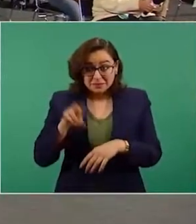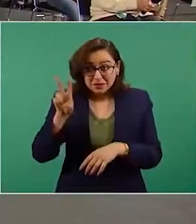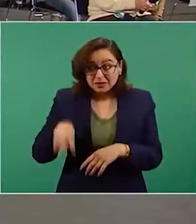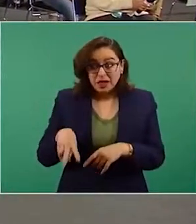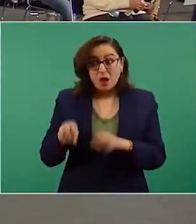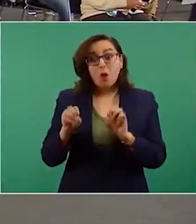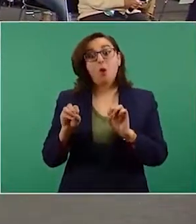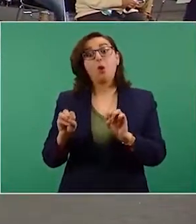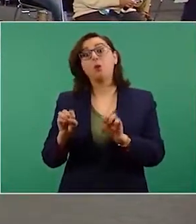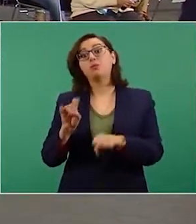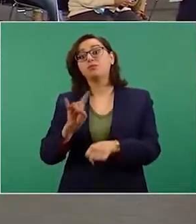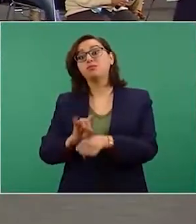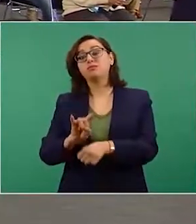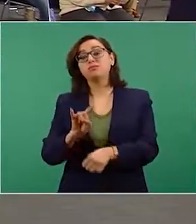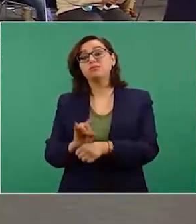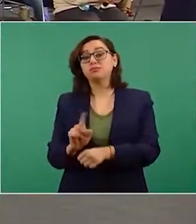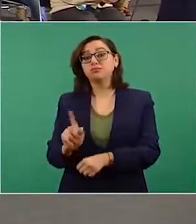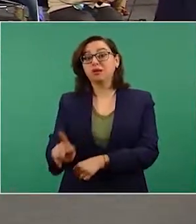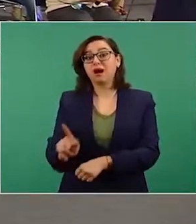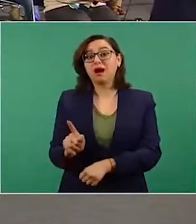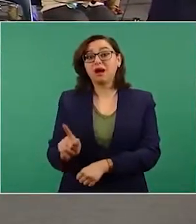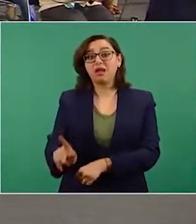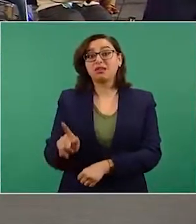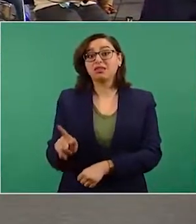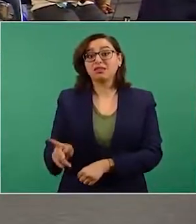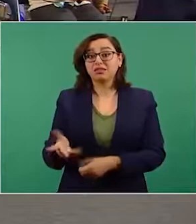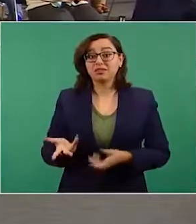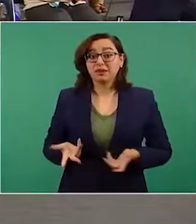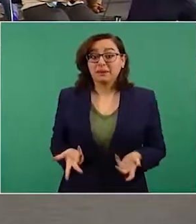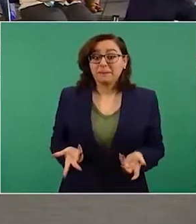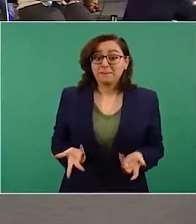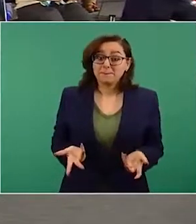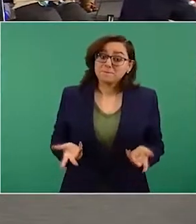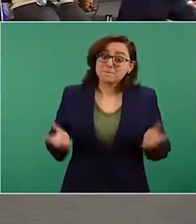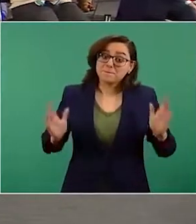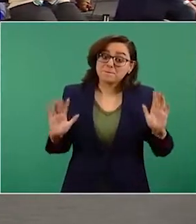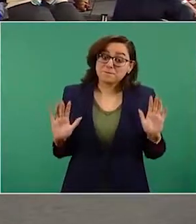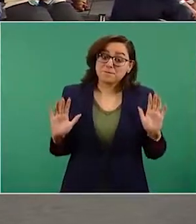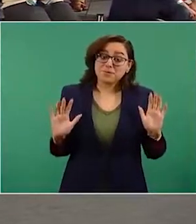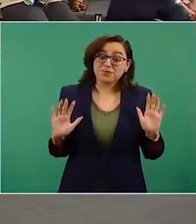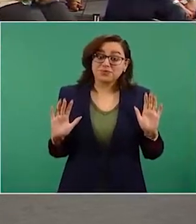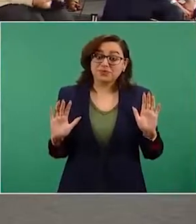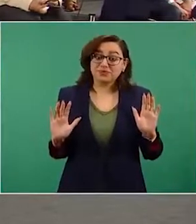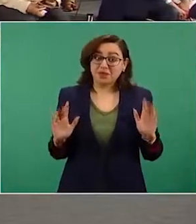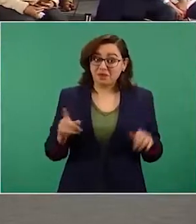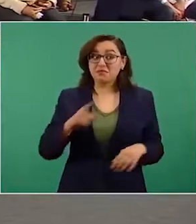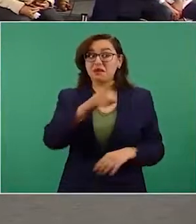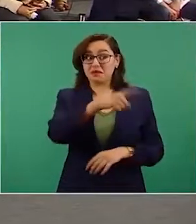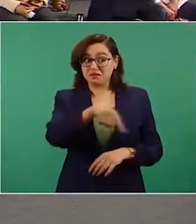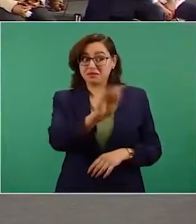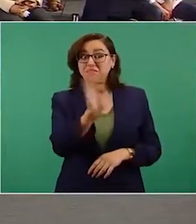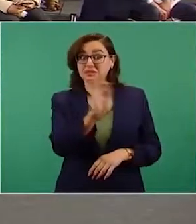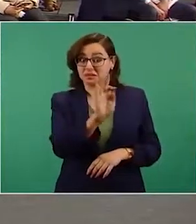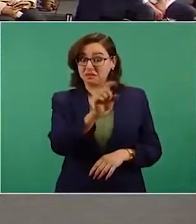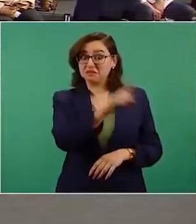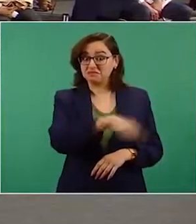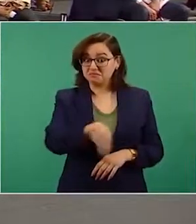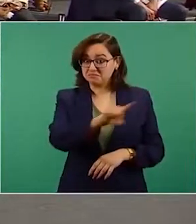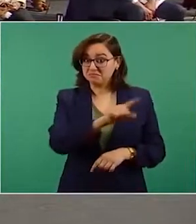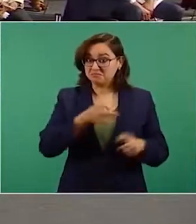porque son capaces de todo. No sé usted, pero yo conozco un periodista y un canal de televisión